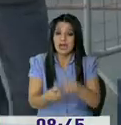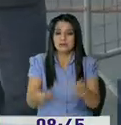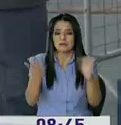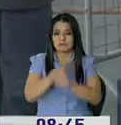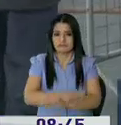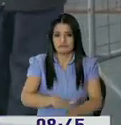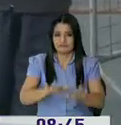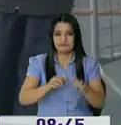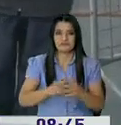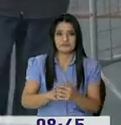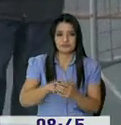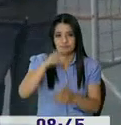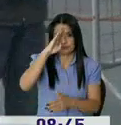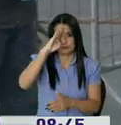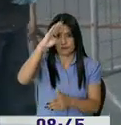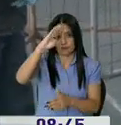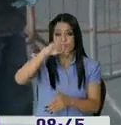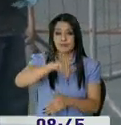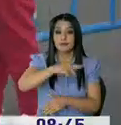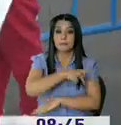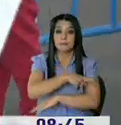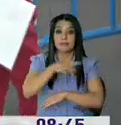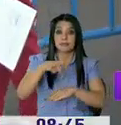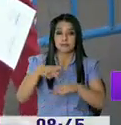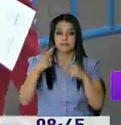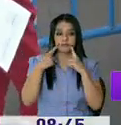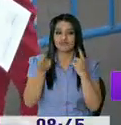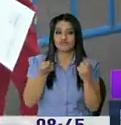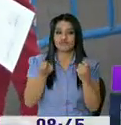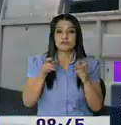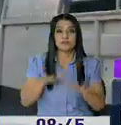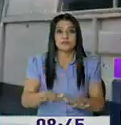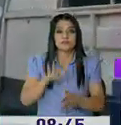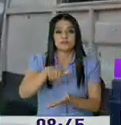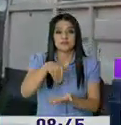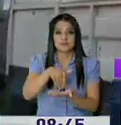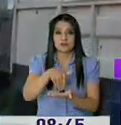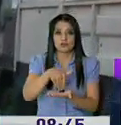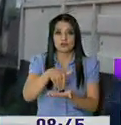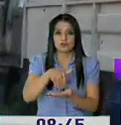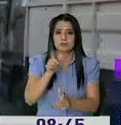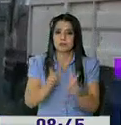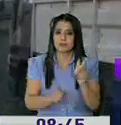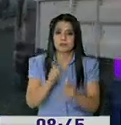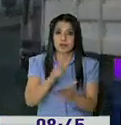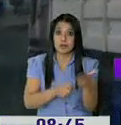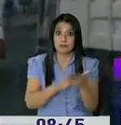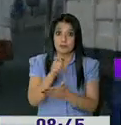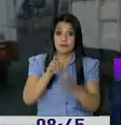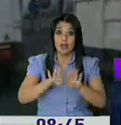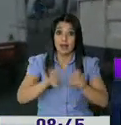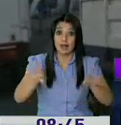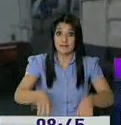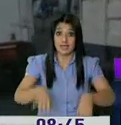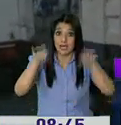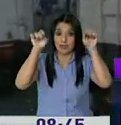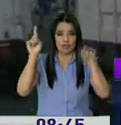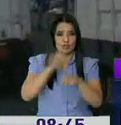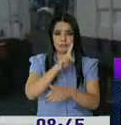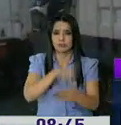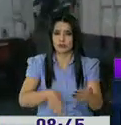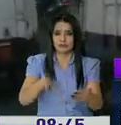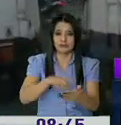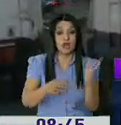La Intendencia de Pichincha realizó un operativo en esta zona del centro de la capital, pues nadie está autorizado a abrir sus locales hasta que